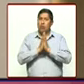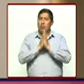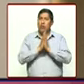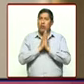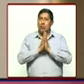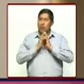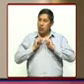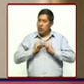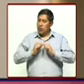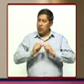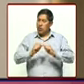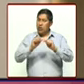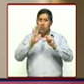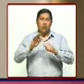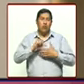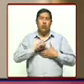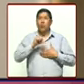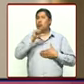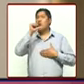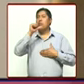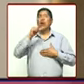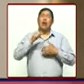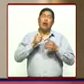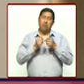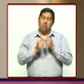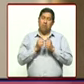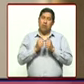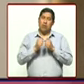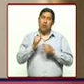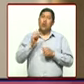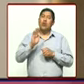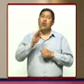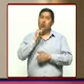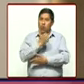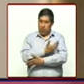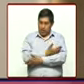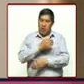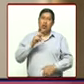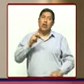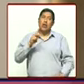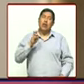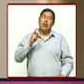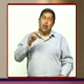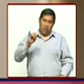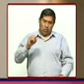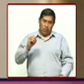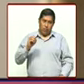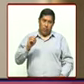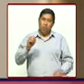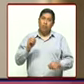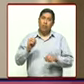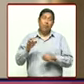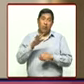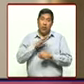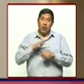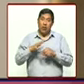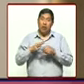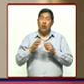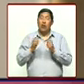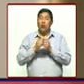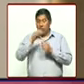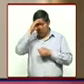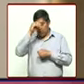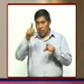eterno descanso de su alma, es lo que escribió Keiko Fujimori en la red social X, un mensaje que firmó junto